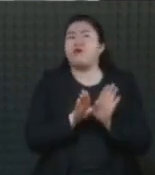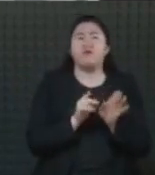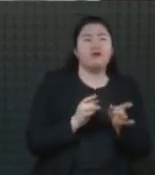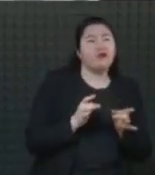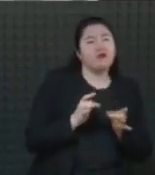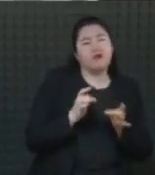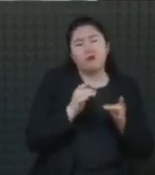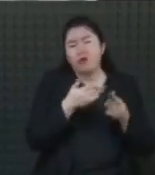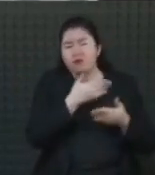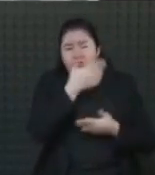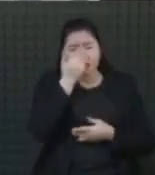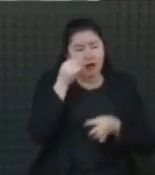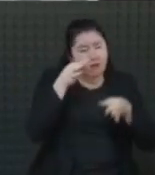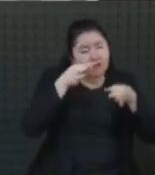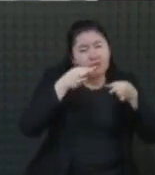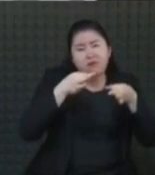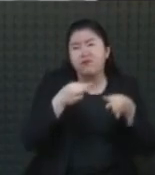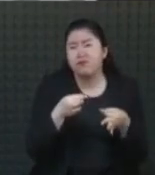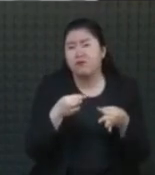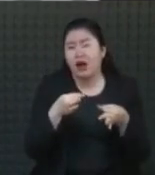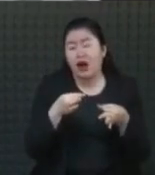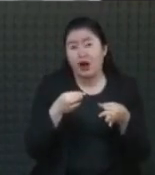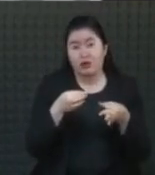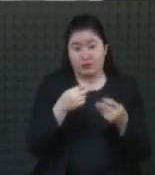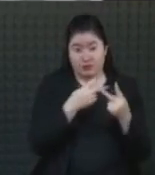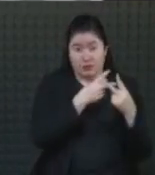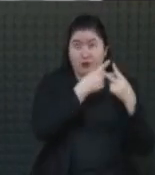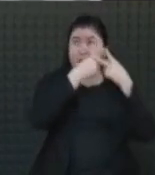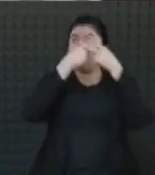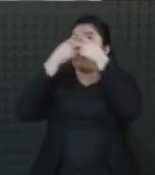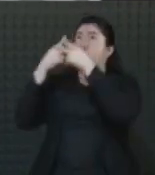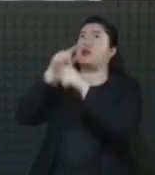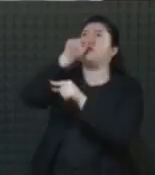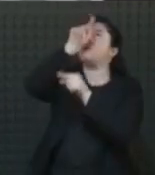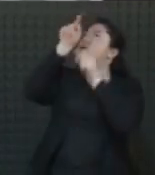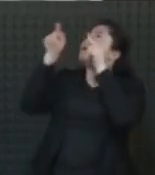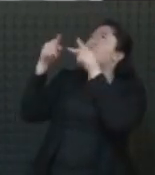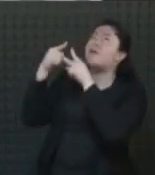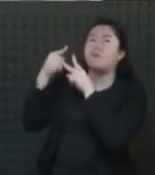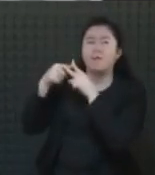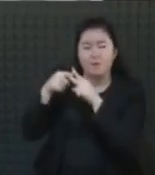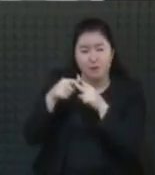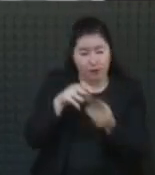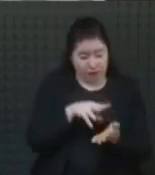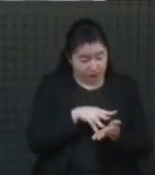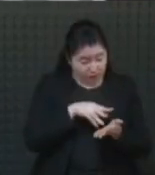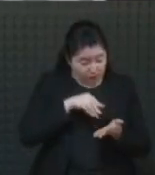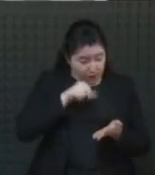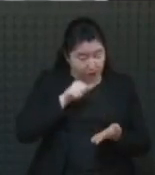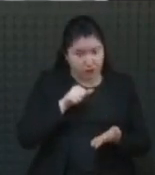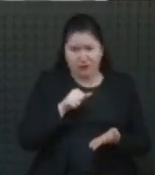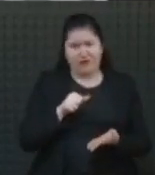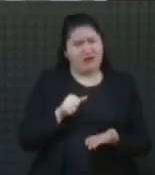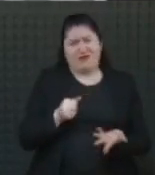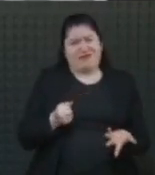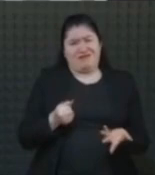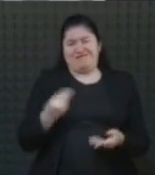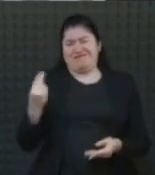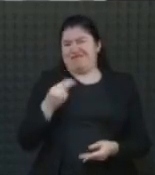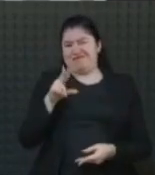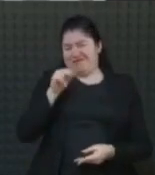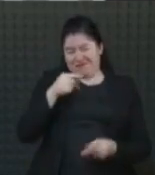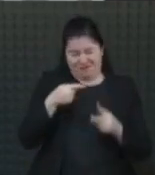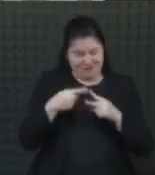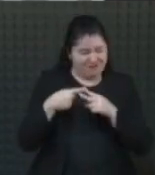se necesita contar ni las estrellas ni los granos de arena. Hemos cambiado el conocimiento por la emoción,